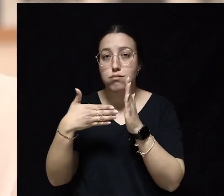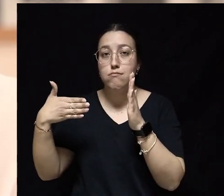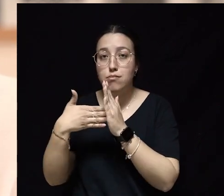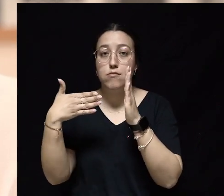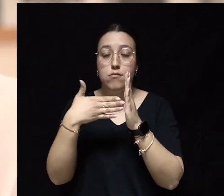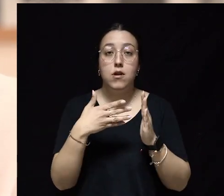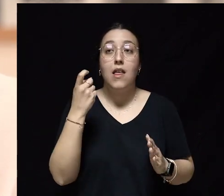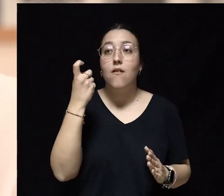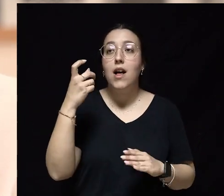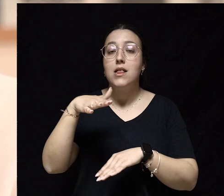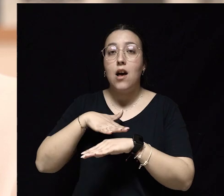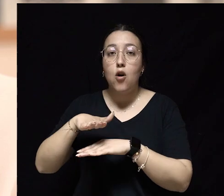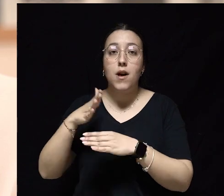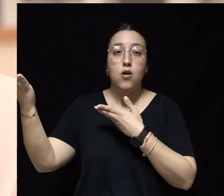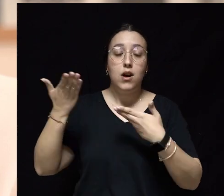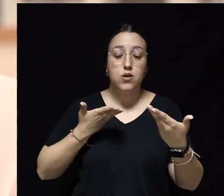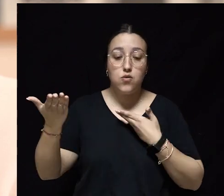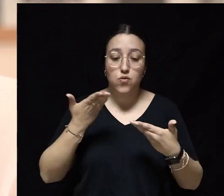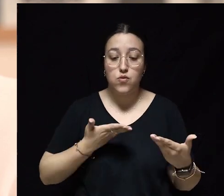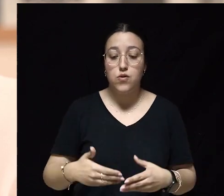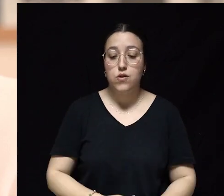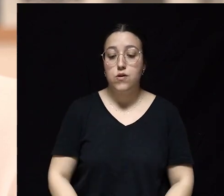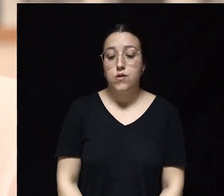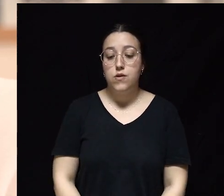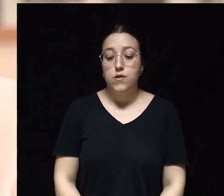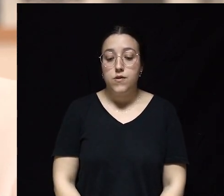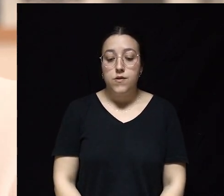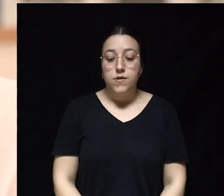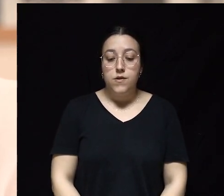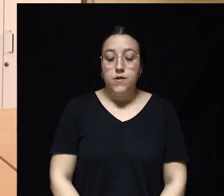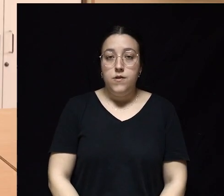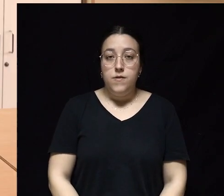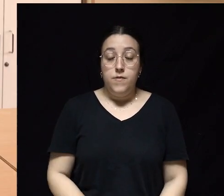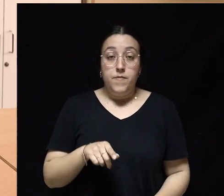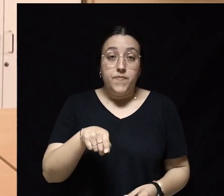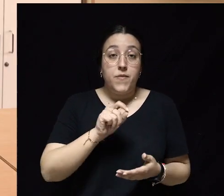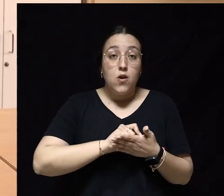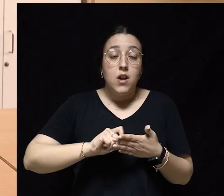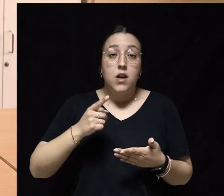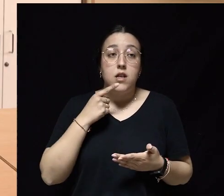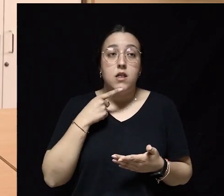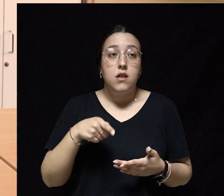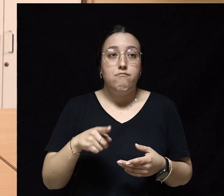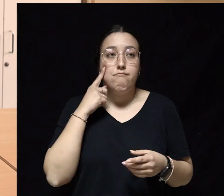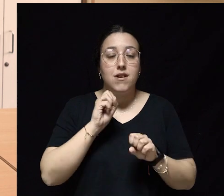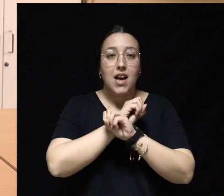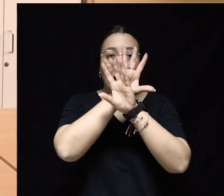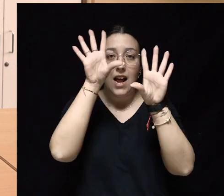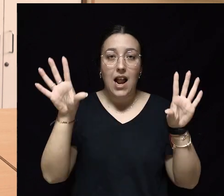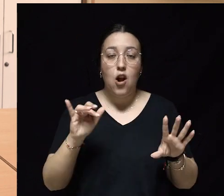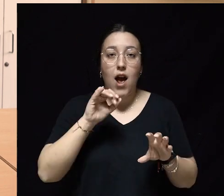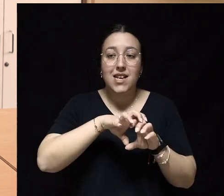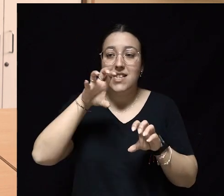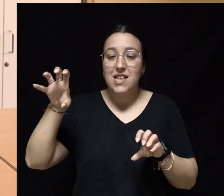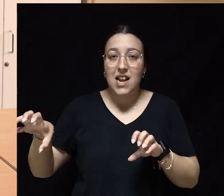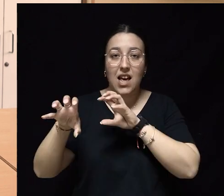el centro no podemos combatir contra esta lacra. Este centro concretamente es un